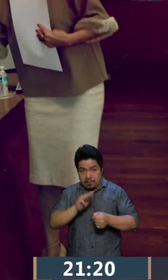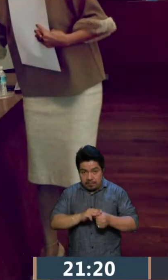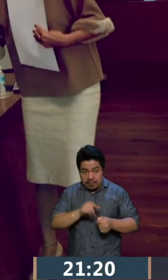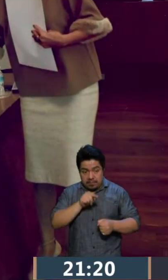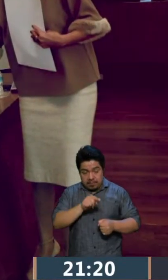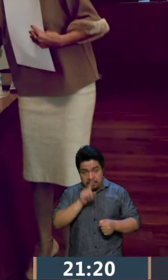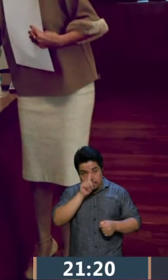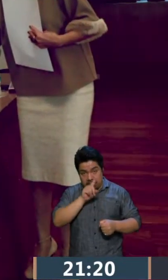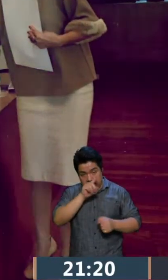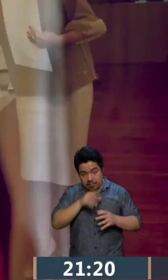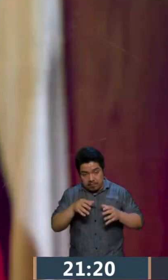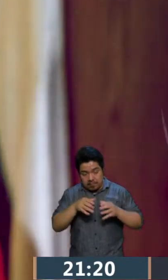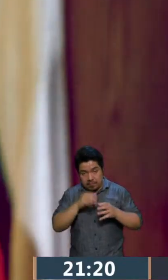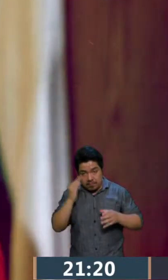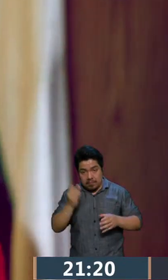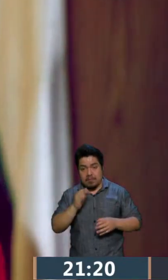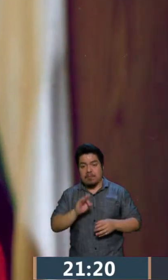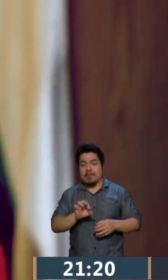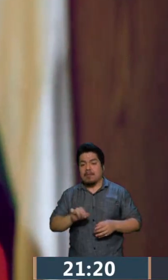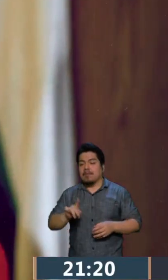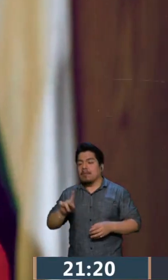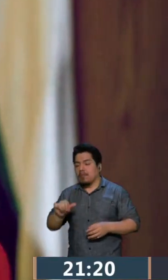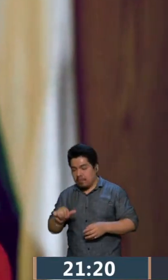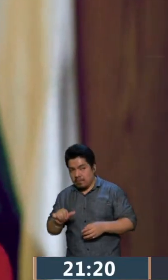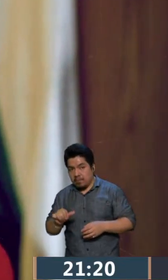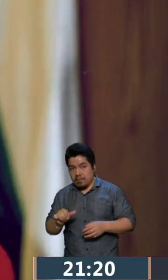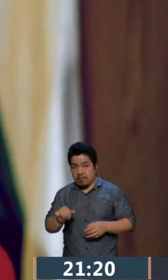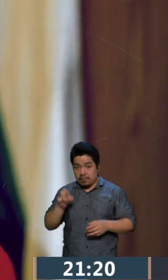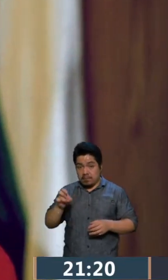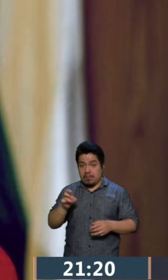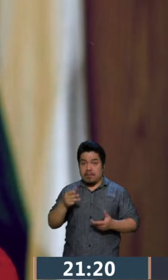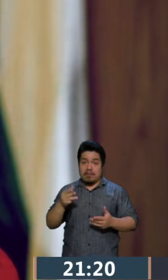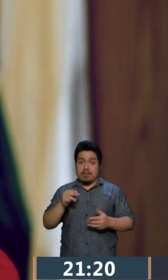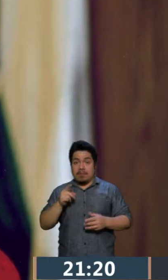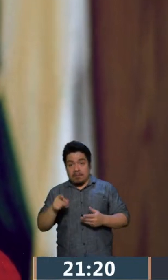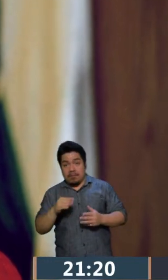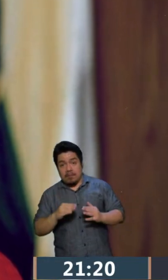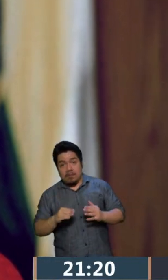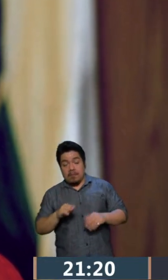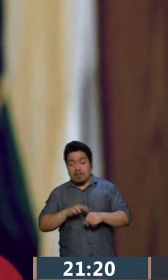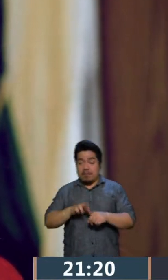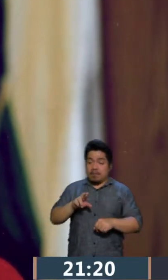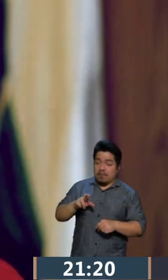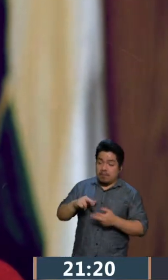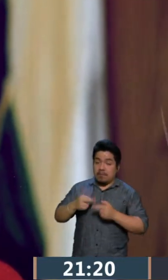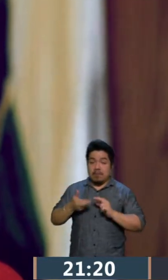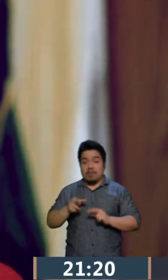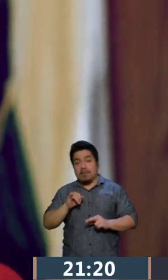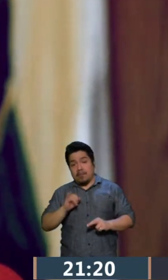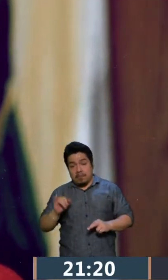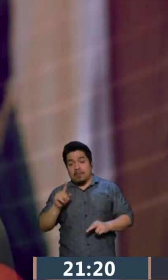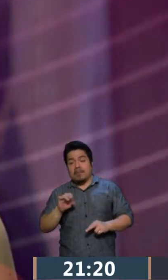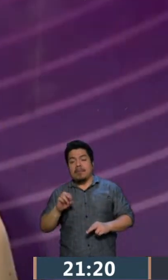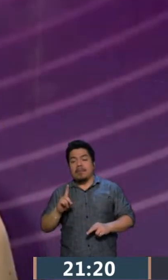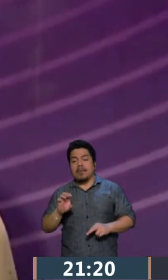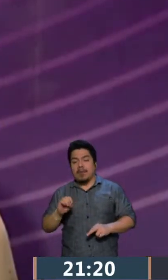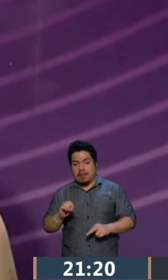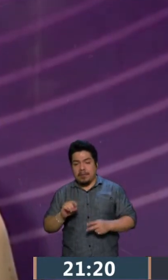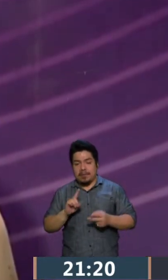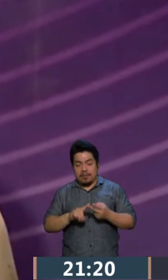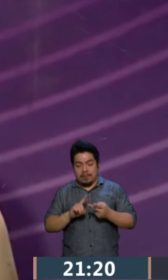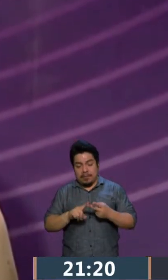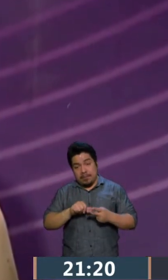Consejo de la Judicatura Federal es Fernanda Casanueva Diego, oficial mayor de Hacienda y Relaciones Exteriores con Luis Videgaray Caso.